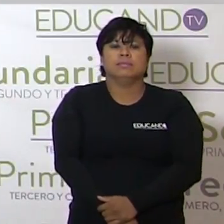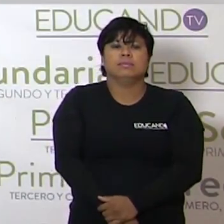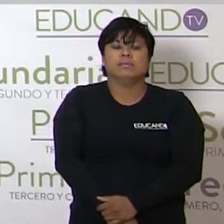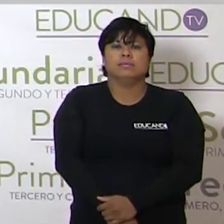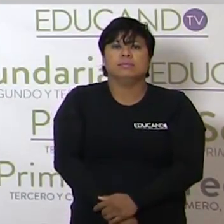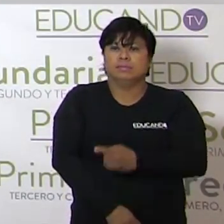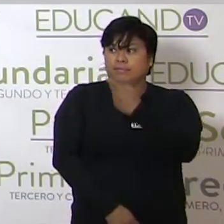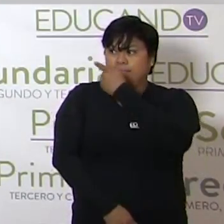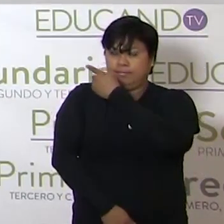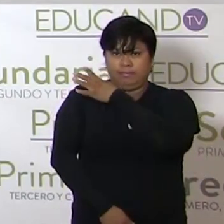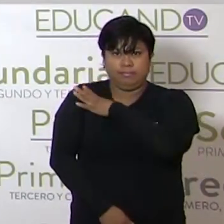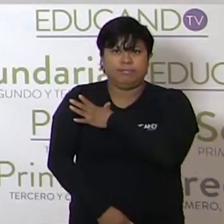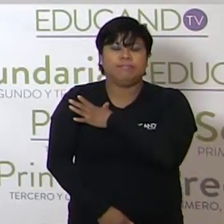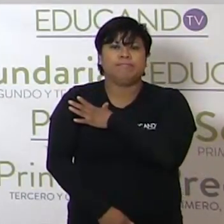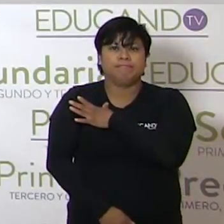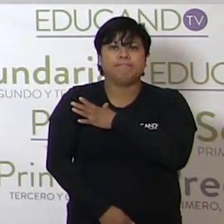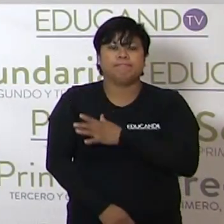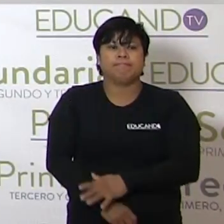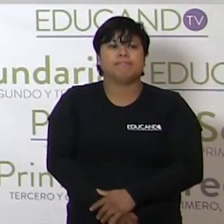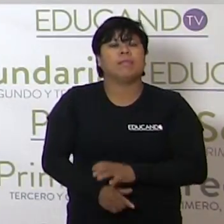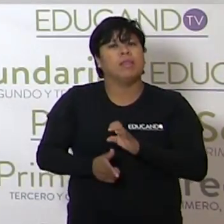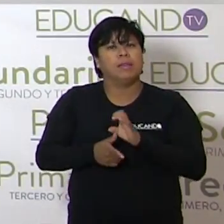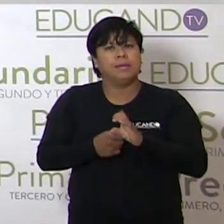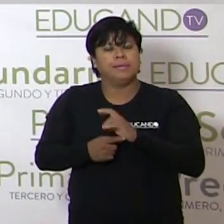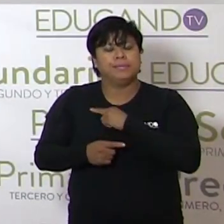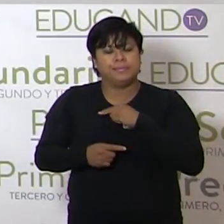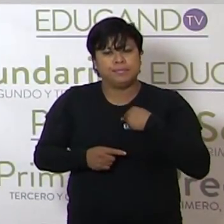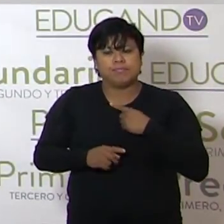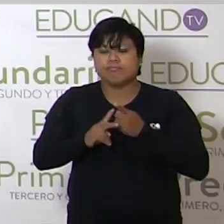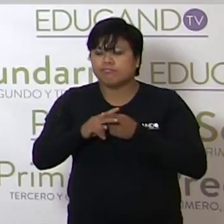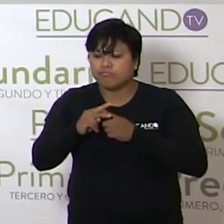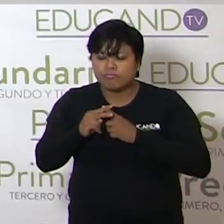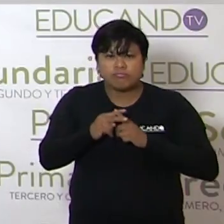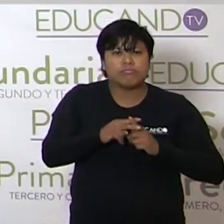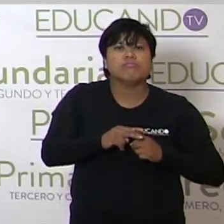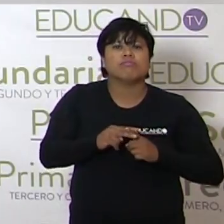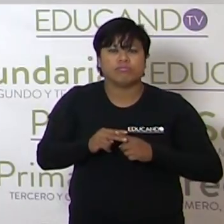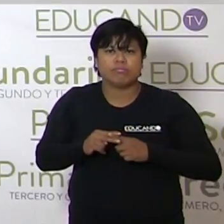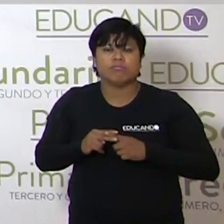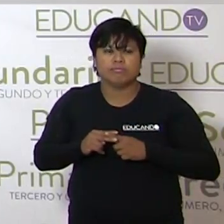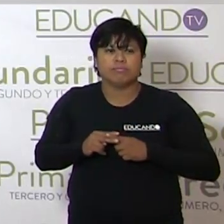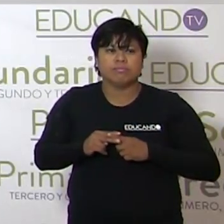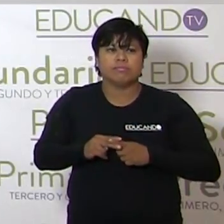Ahí tenemos. Entonces ahora sí, vamos a calcularlo.